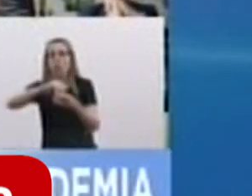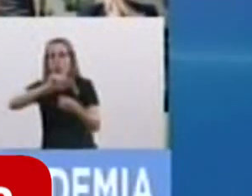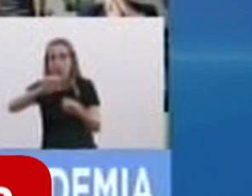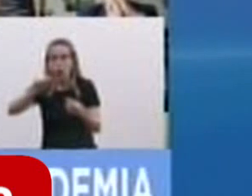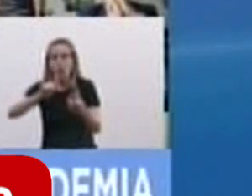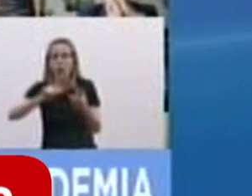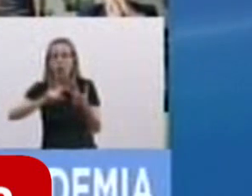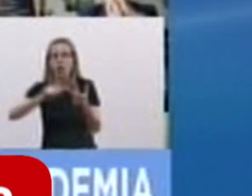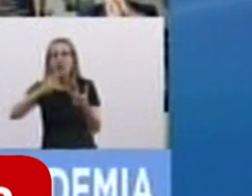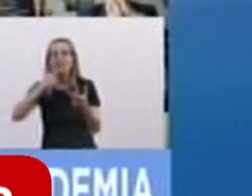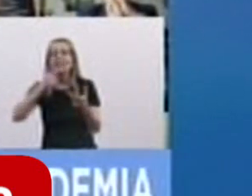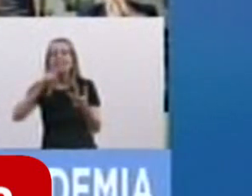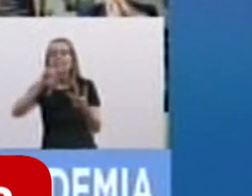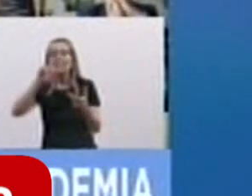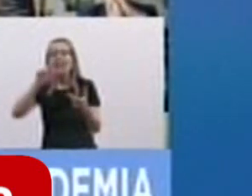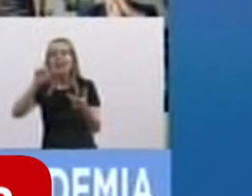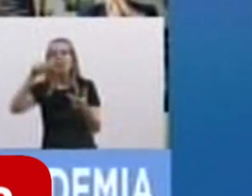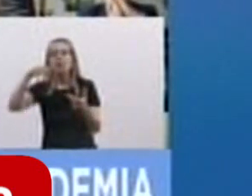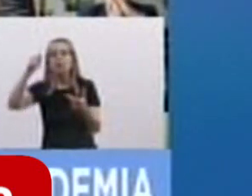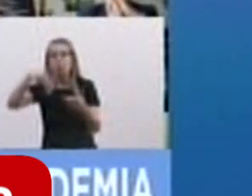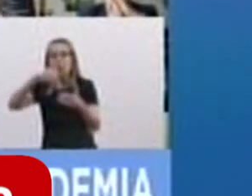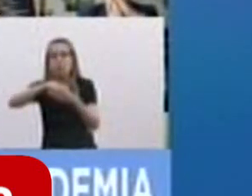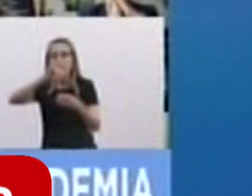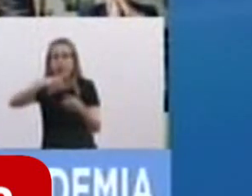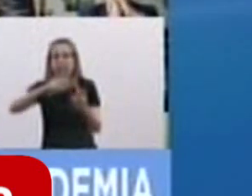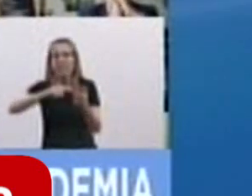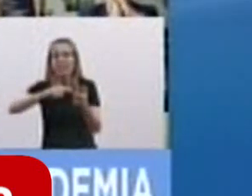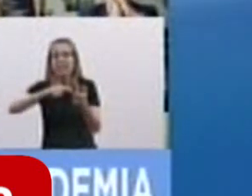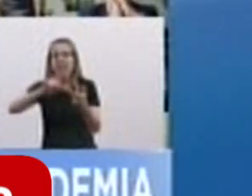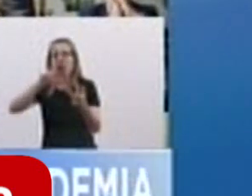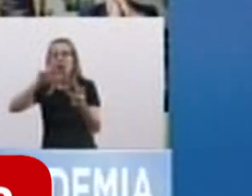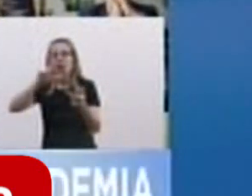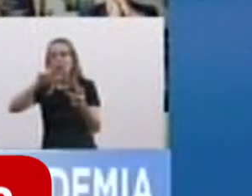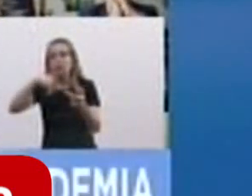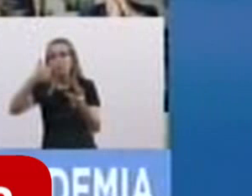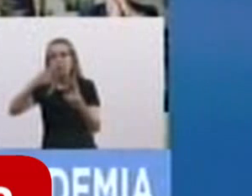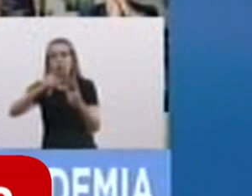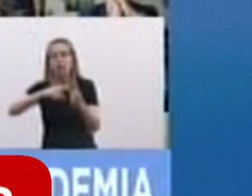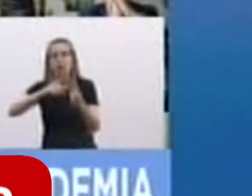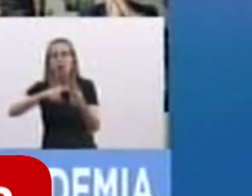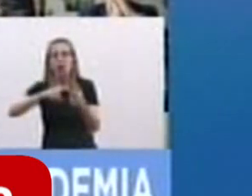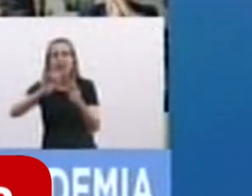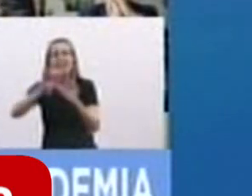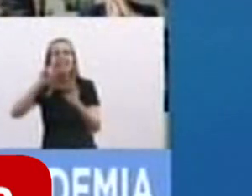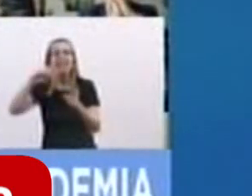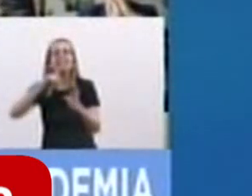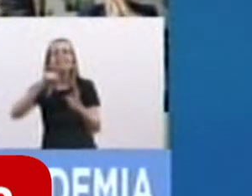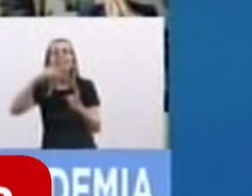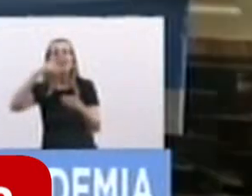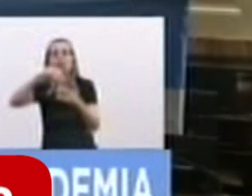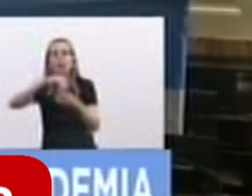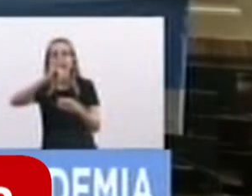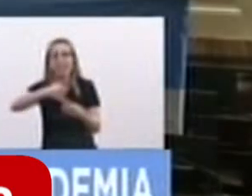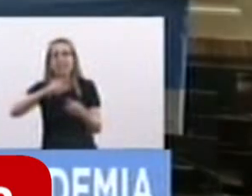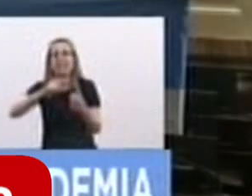negativo, Sanún afirmativo, Zapaja afirmativo, Schiavoni negativo, Snopek afirmativo, Solari Quintana afirmativo,